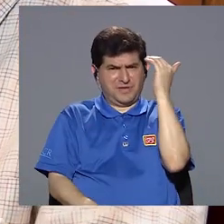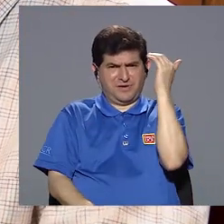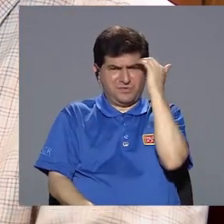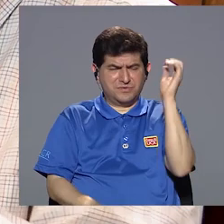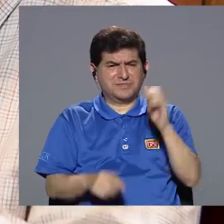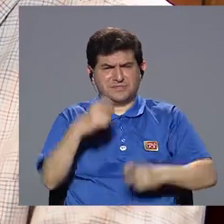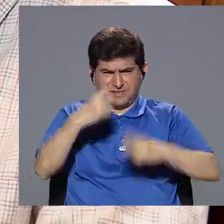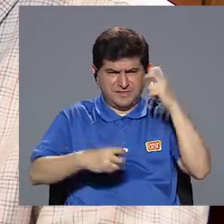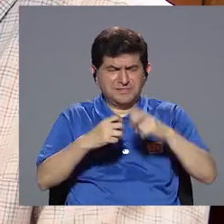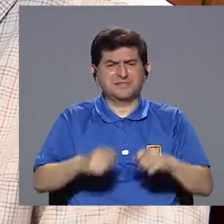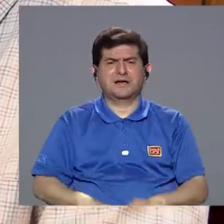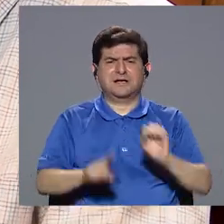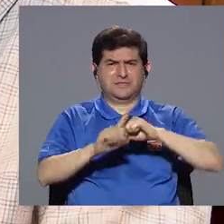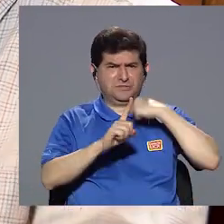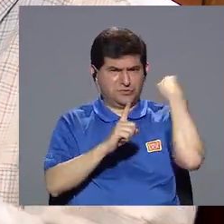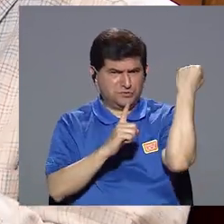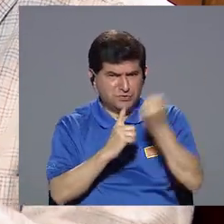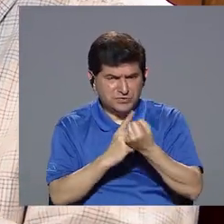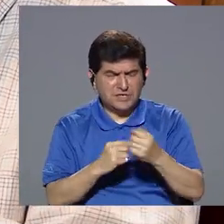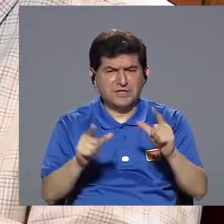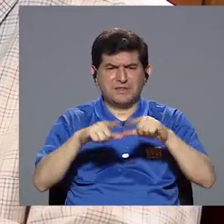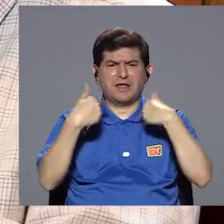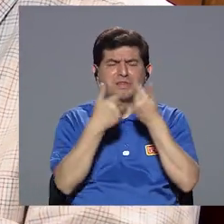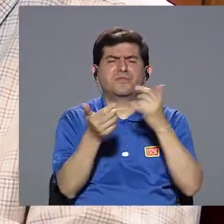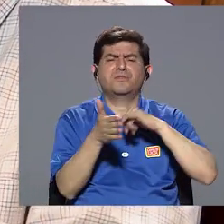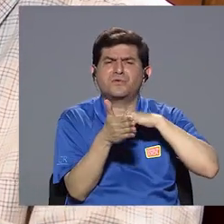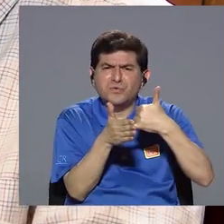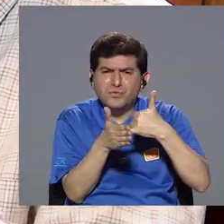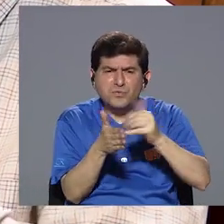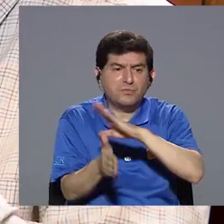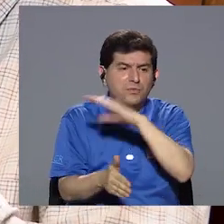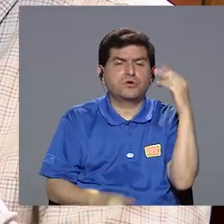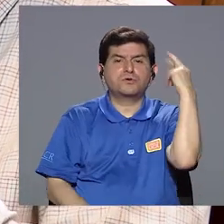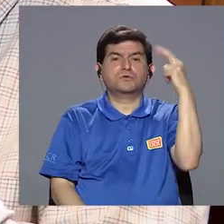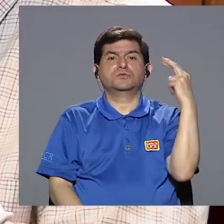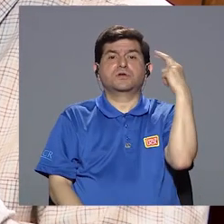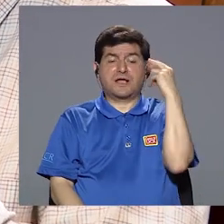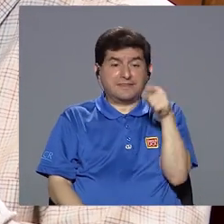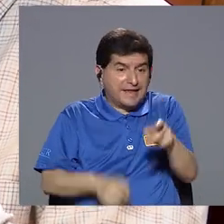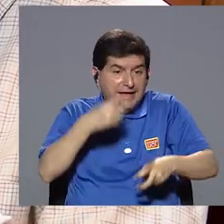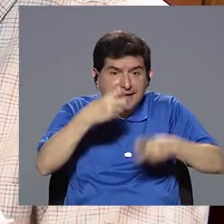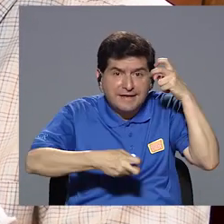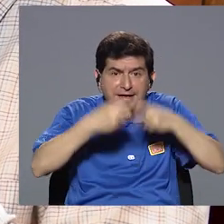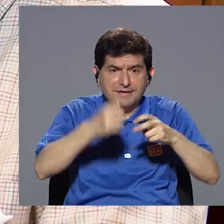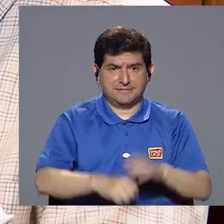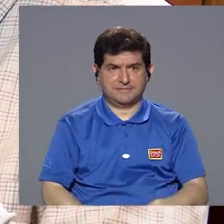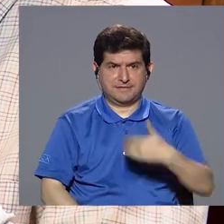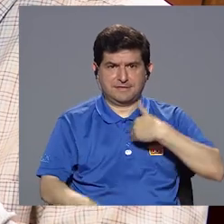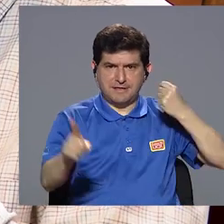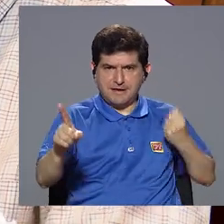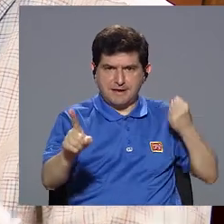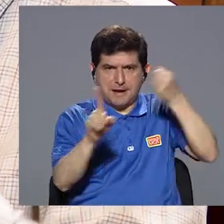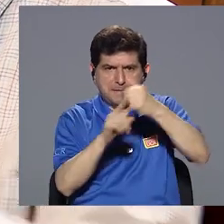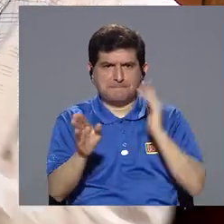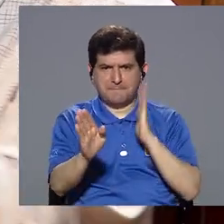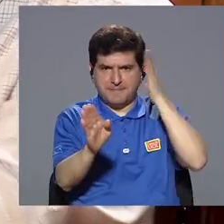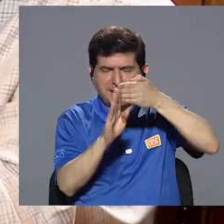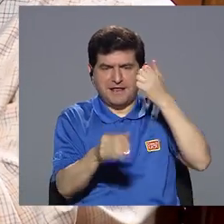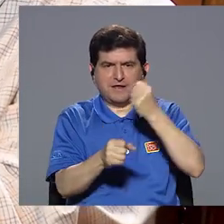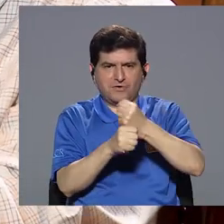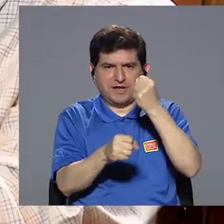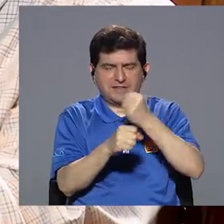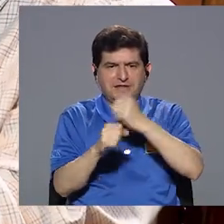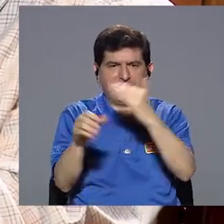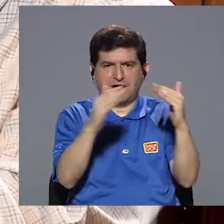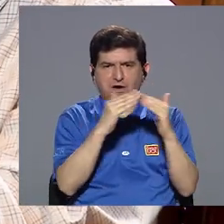una conciencia de los problemas que tienen la sociedad de los problemas de los de los sectores más vulnerables y el reflexionar sobre esos problemas y tener un impacto